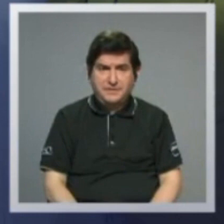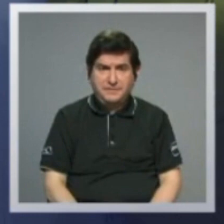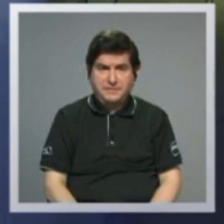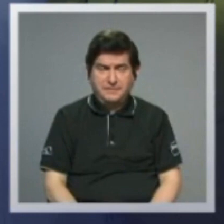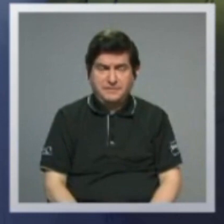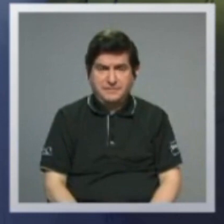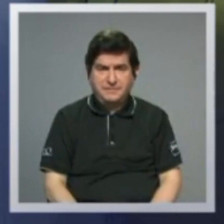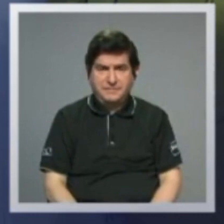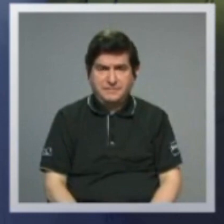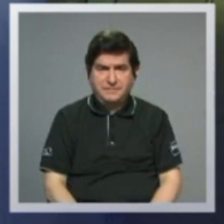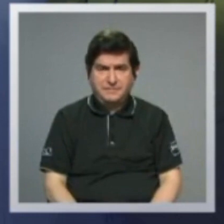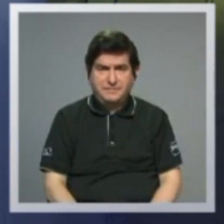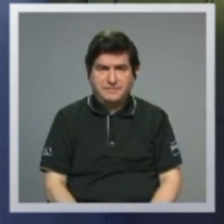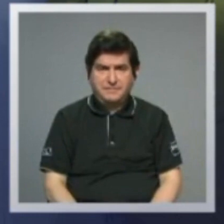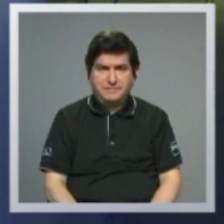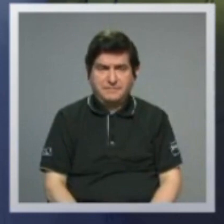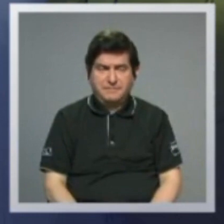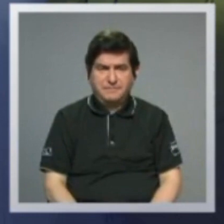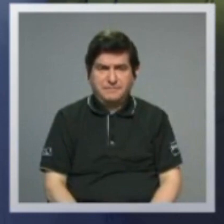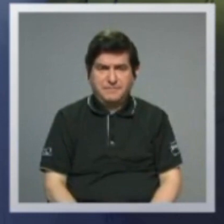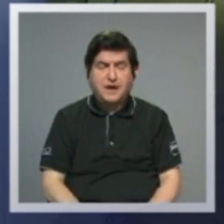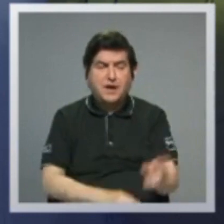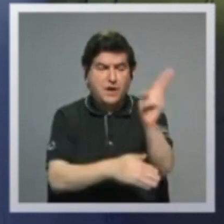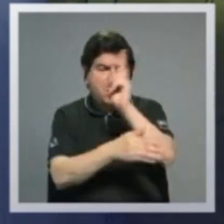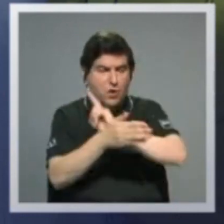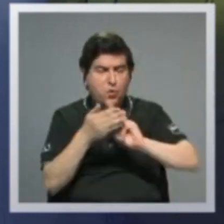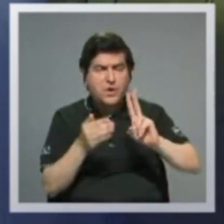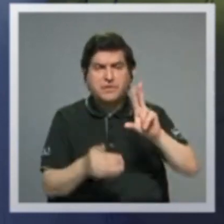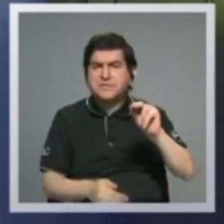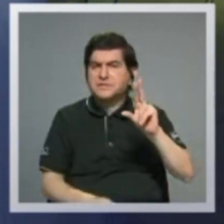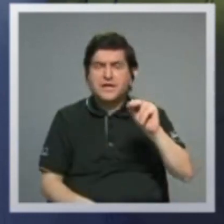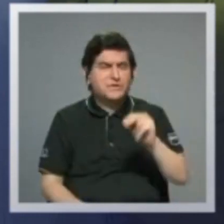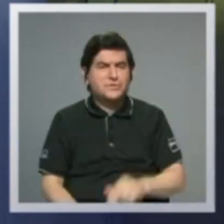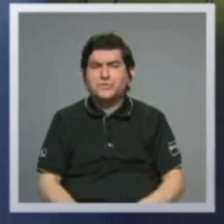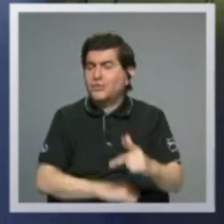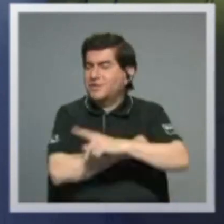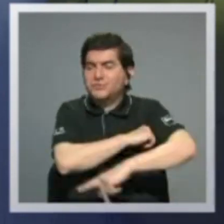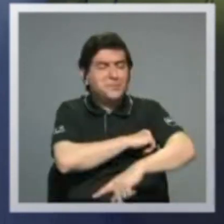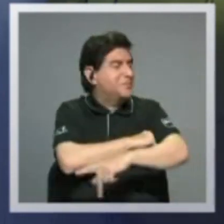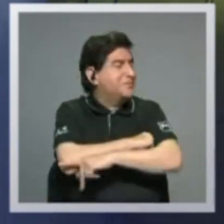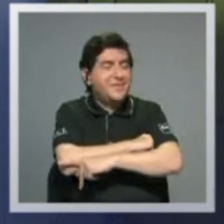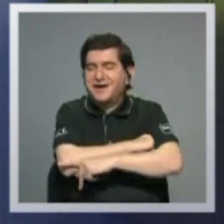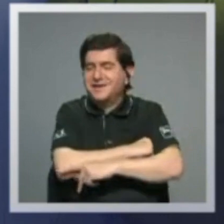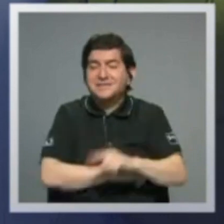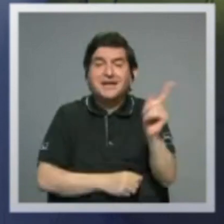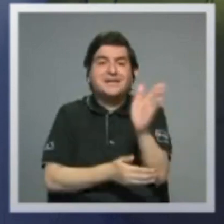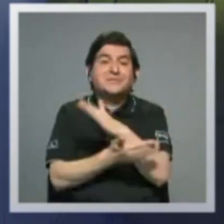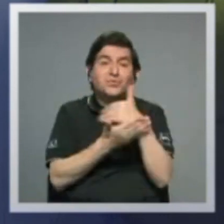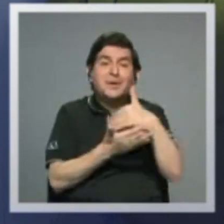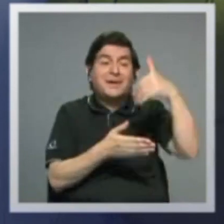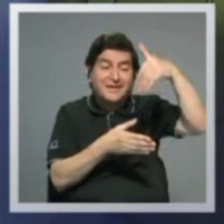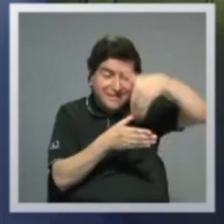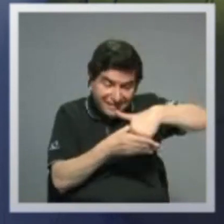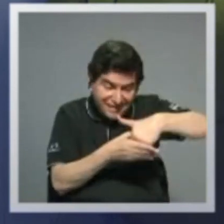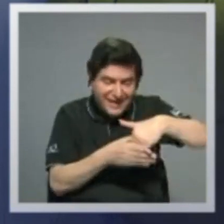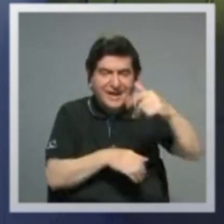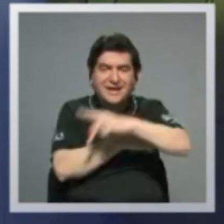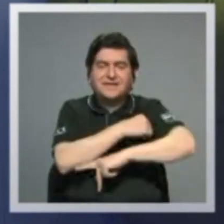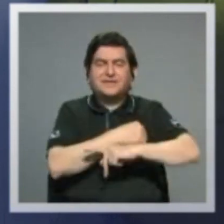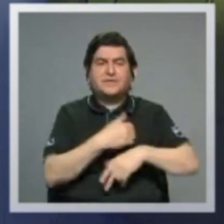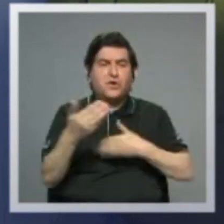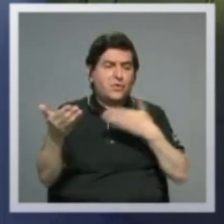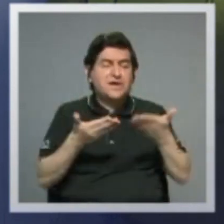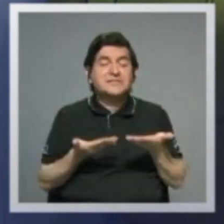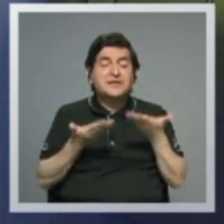porque las universidades no son los países, son una parte de los países que están para servir